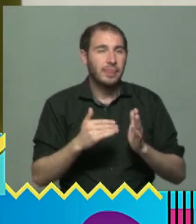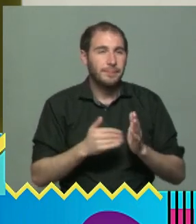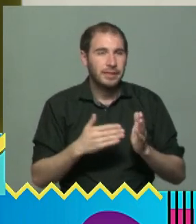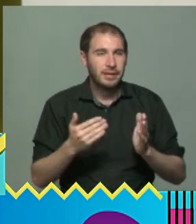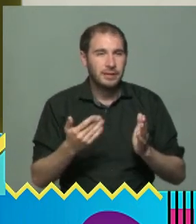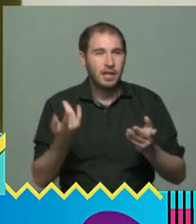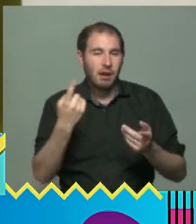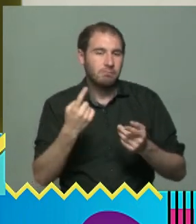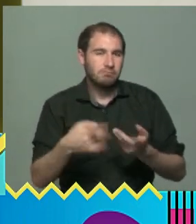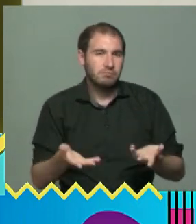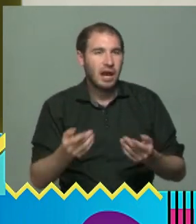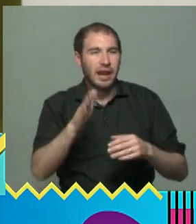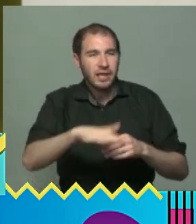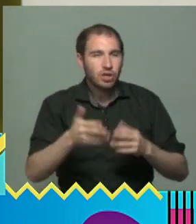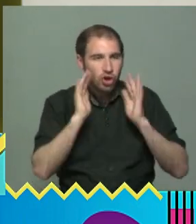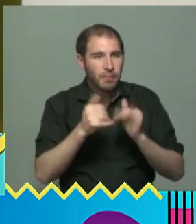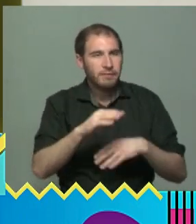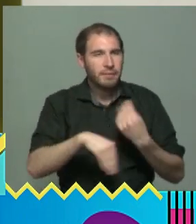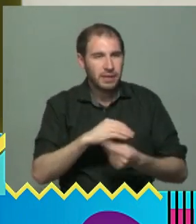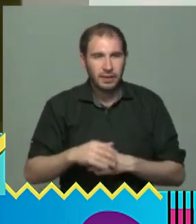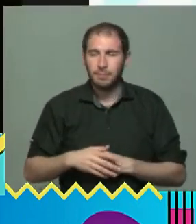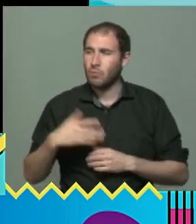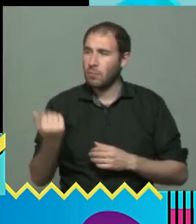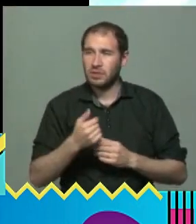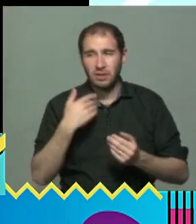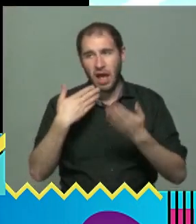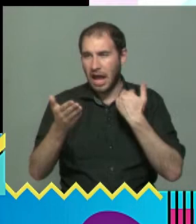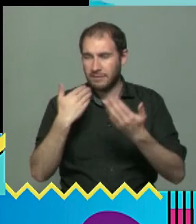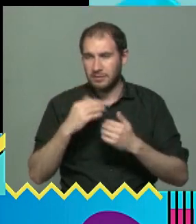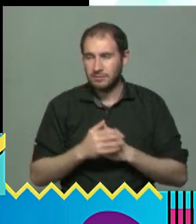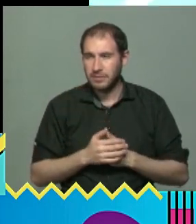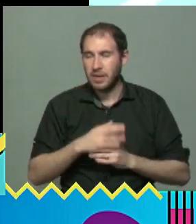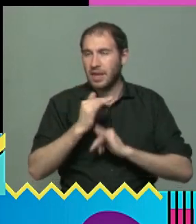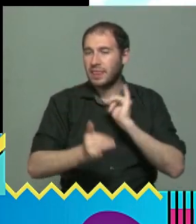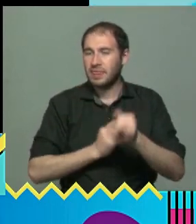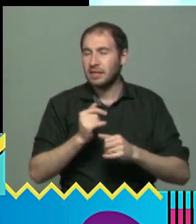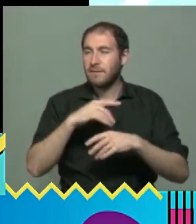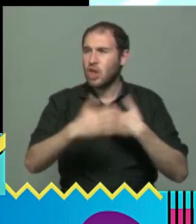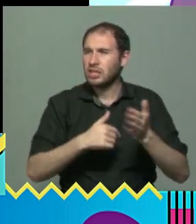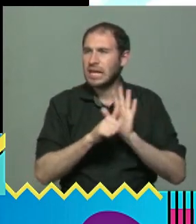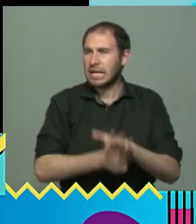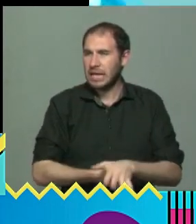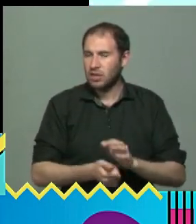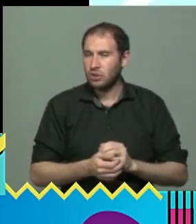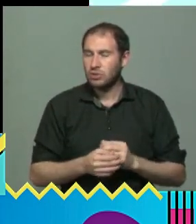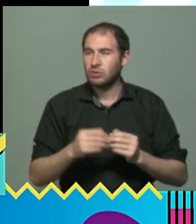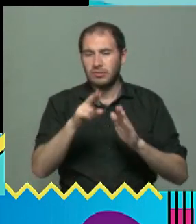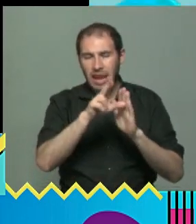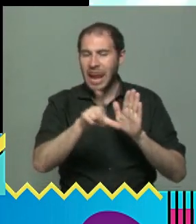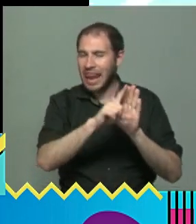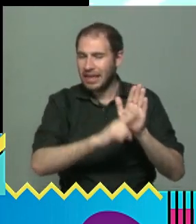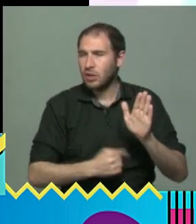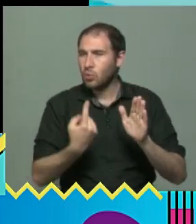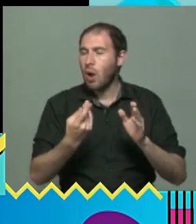la niñez, de la adolescencia y la familia? Fundamentalmente se hablaron de lo que era la violencia de género, cuáles son las legislaciones, cómo